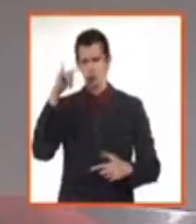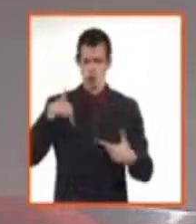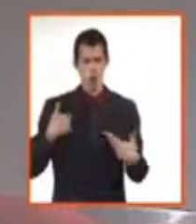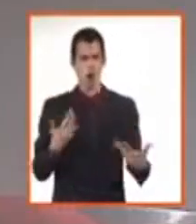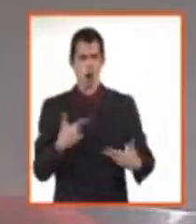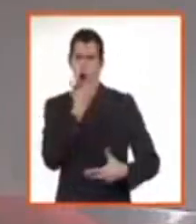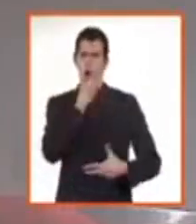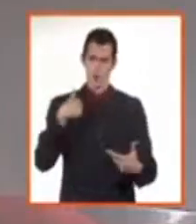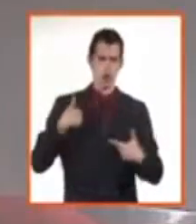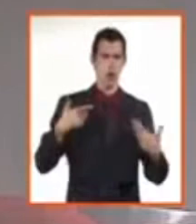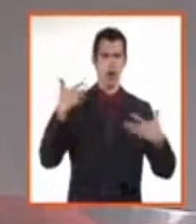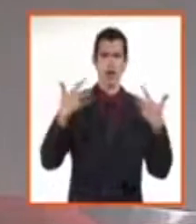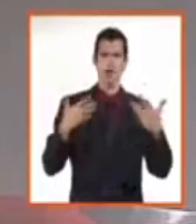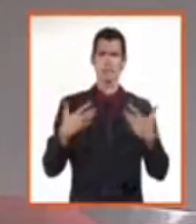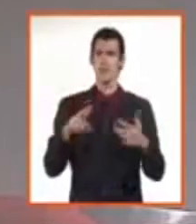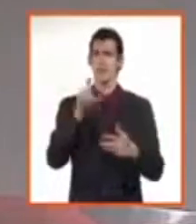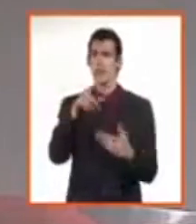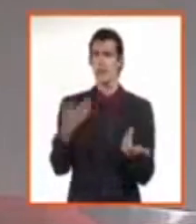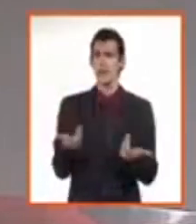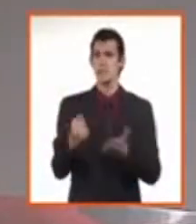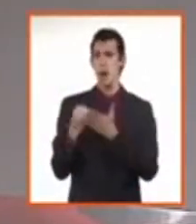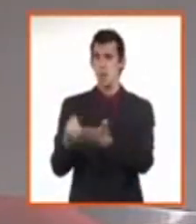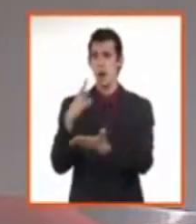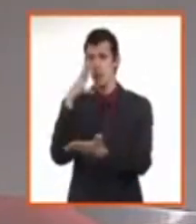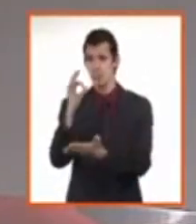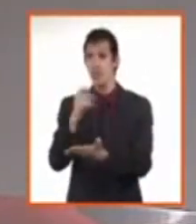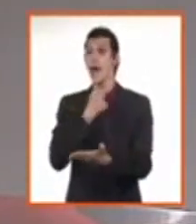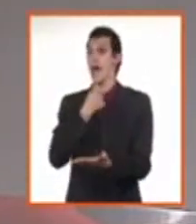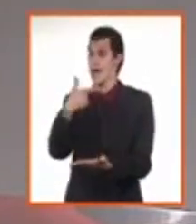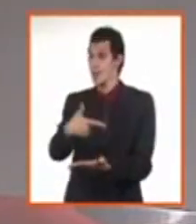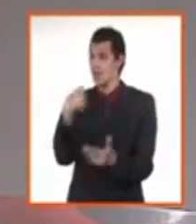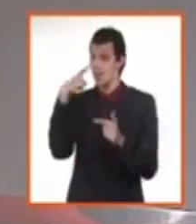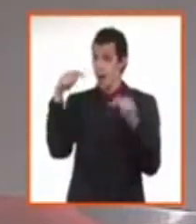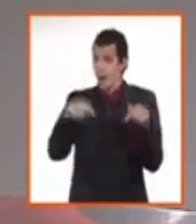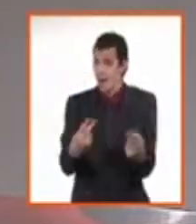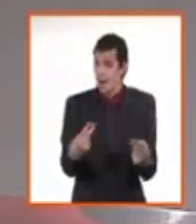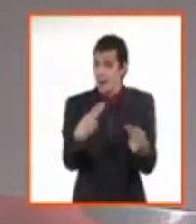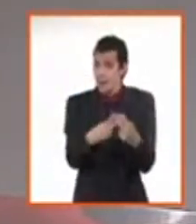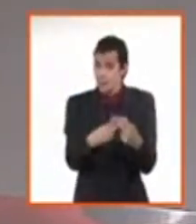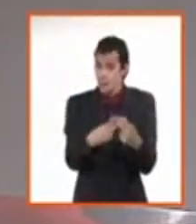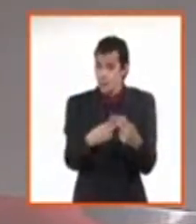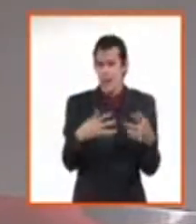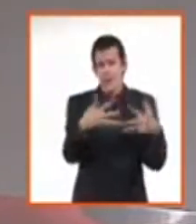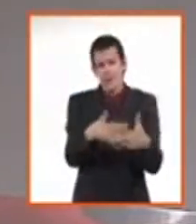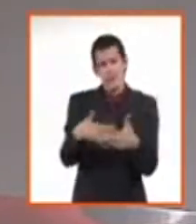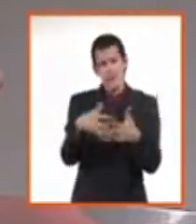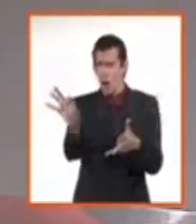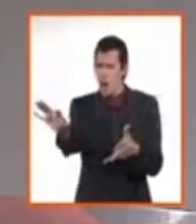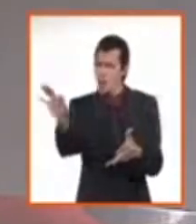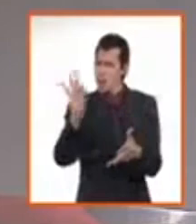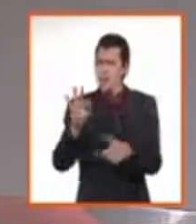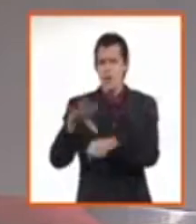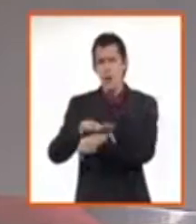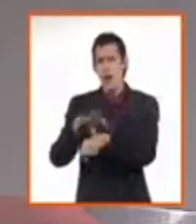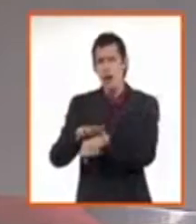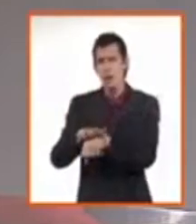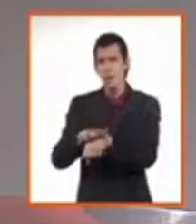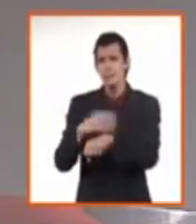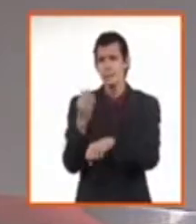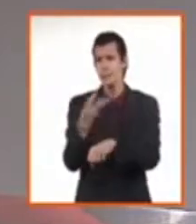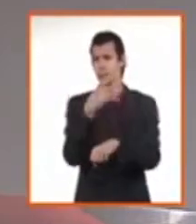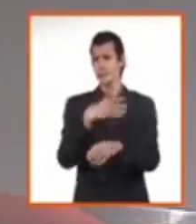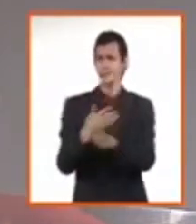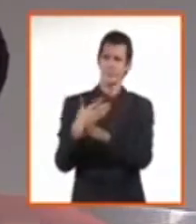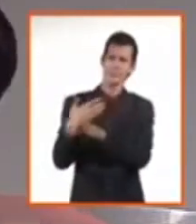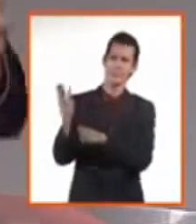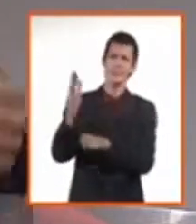y déjame terminar con esta idea porque ellos yo creo que eso es muy importante es decir una manifestación como la veíamos